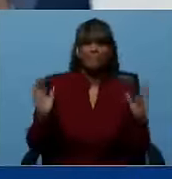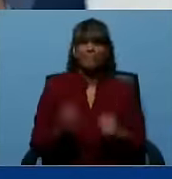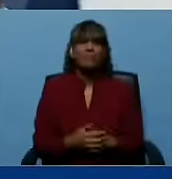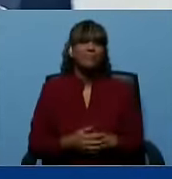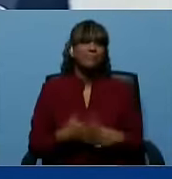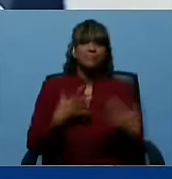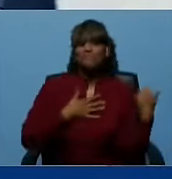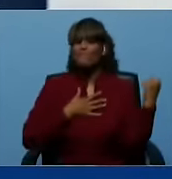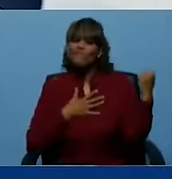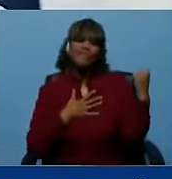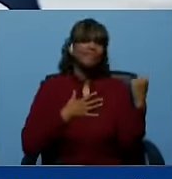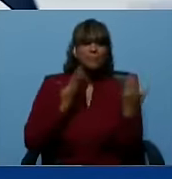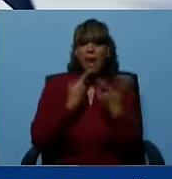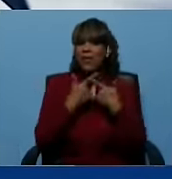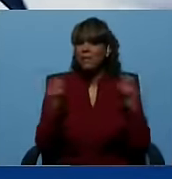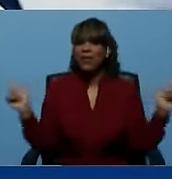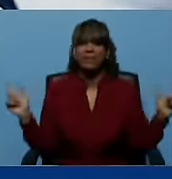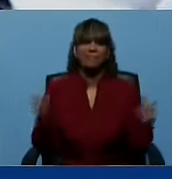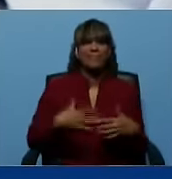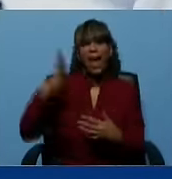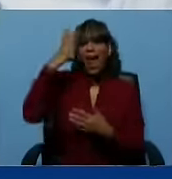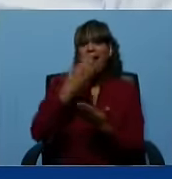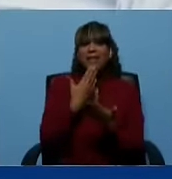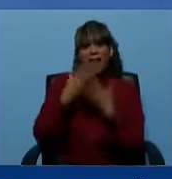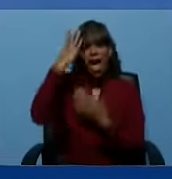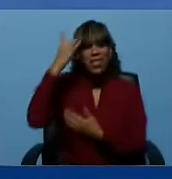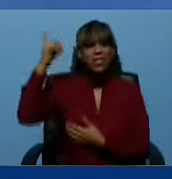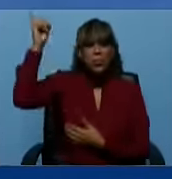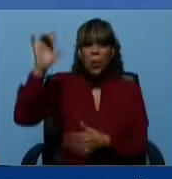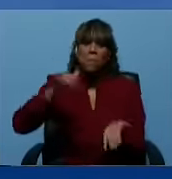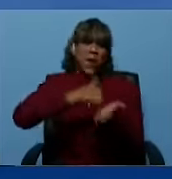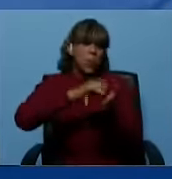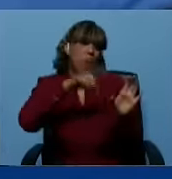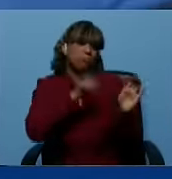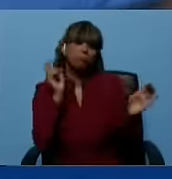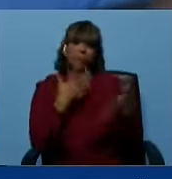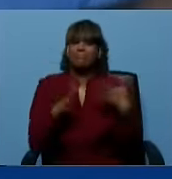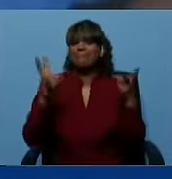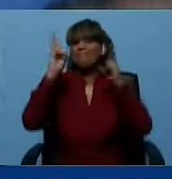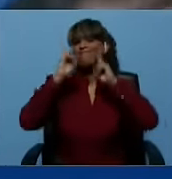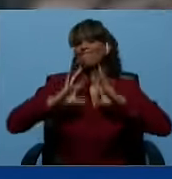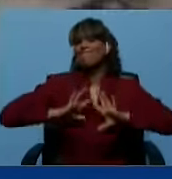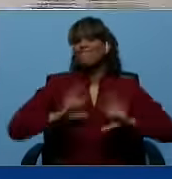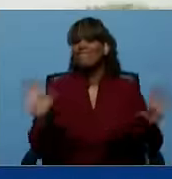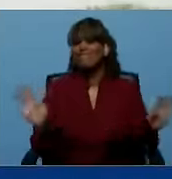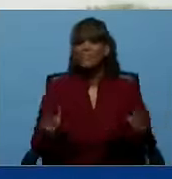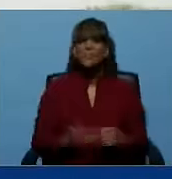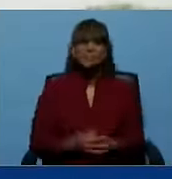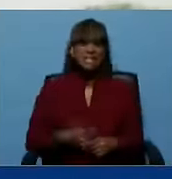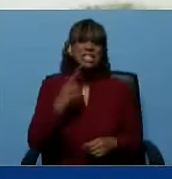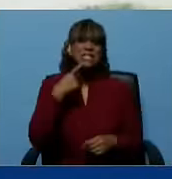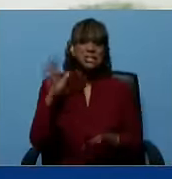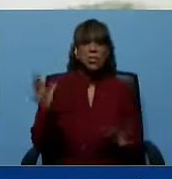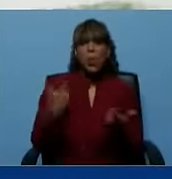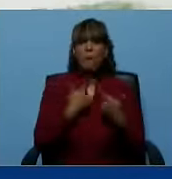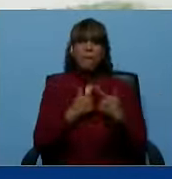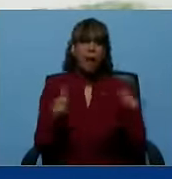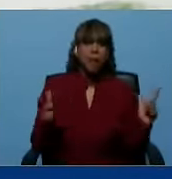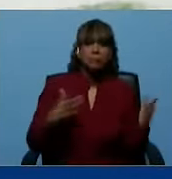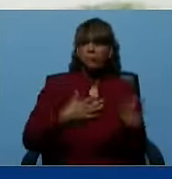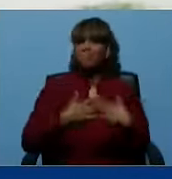me liberé, me liberé, mira WhatsApp, me liberé. Si yo me